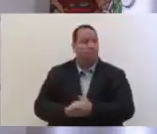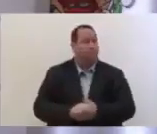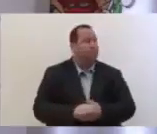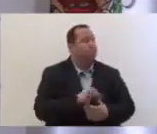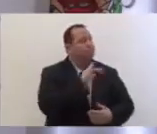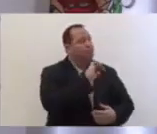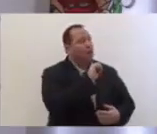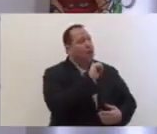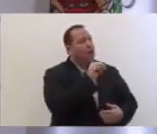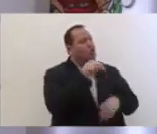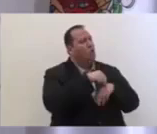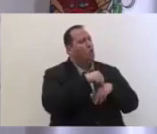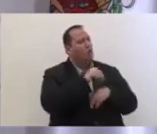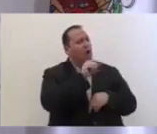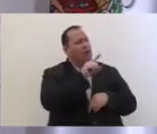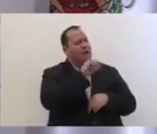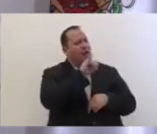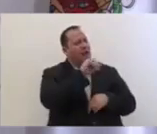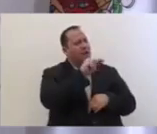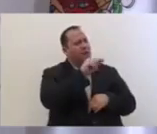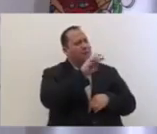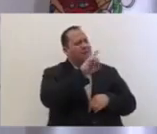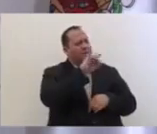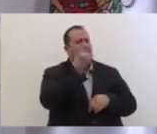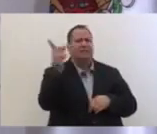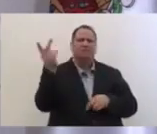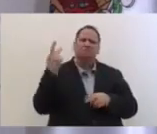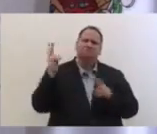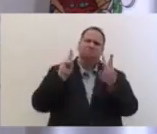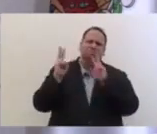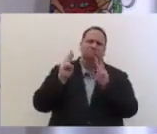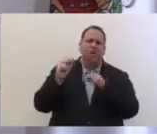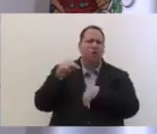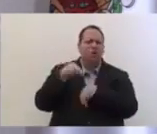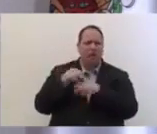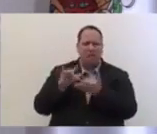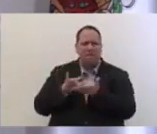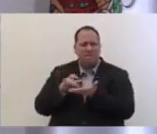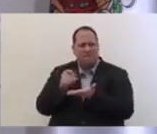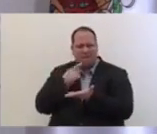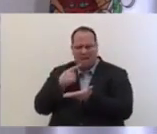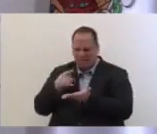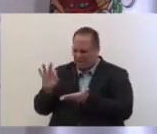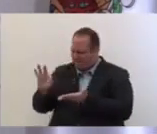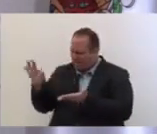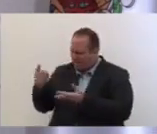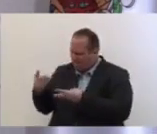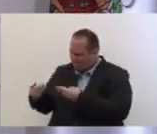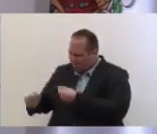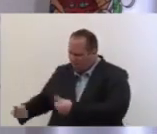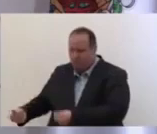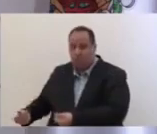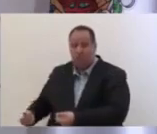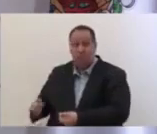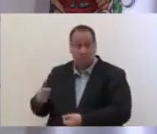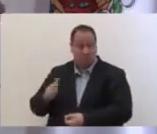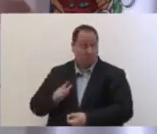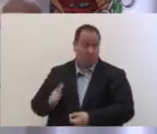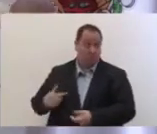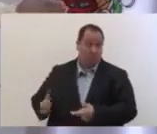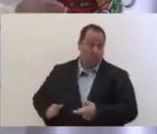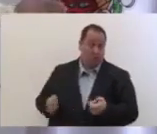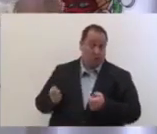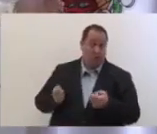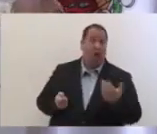Medina, platicábamos sobre este tema de los medicamentos que se fueron caducando, no durante mi administración,